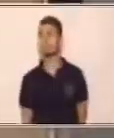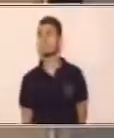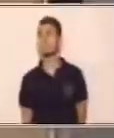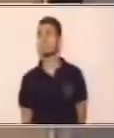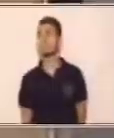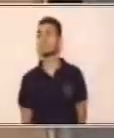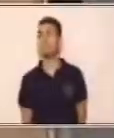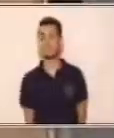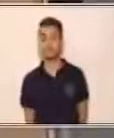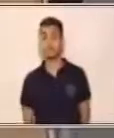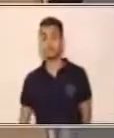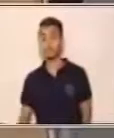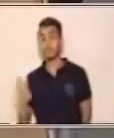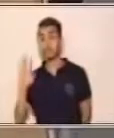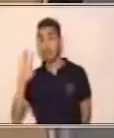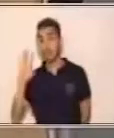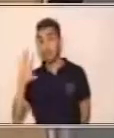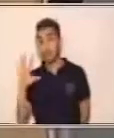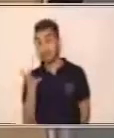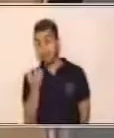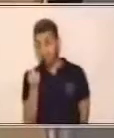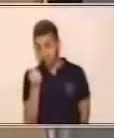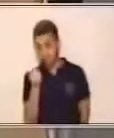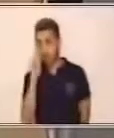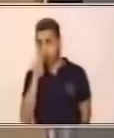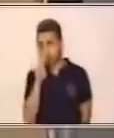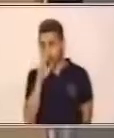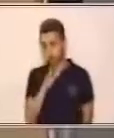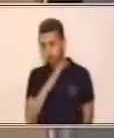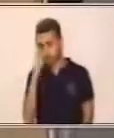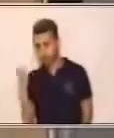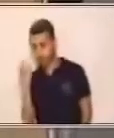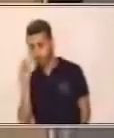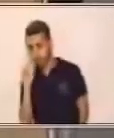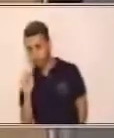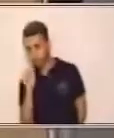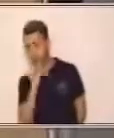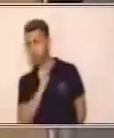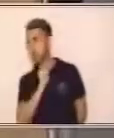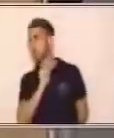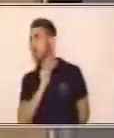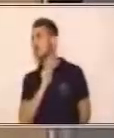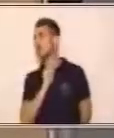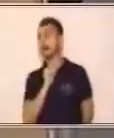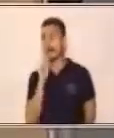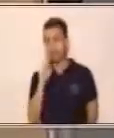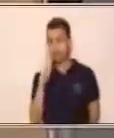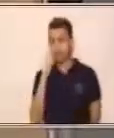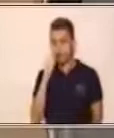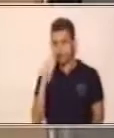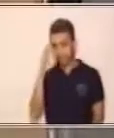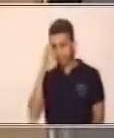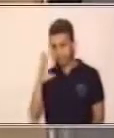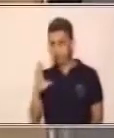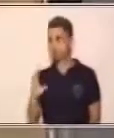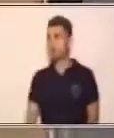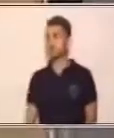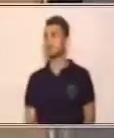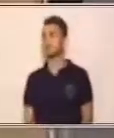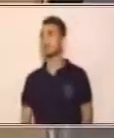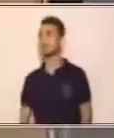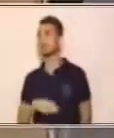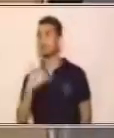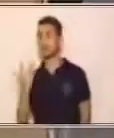parte entera el 2. Luego nos sigue el punto. Ahí es donde le tenemos que poner mucha atención. Luego